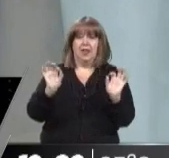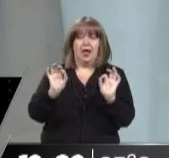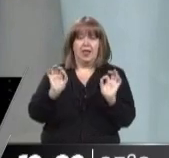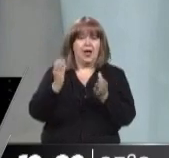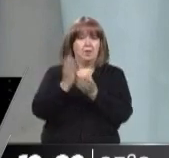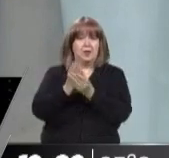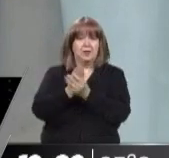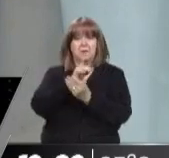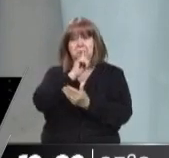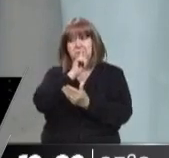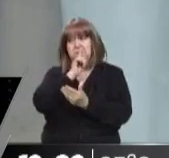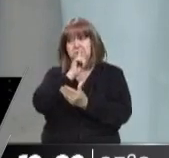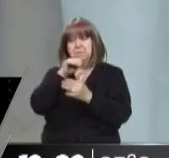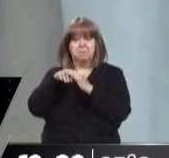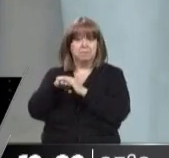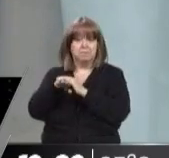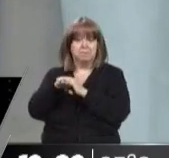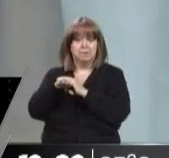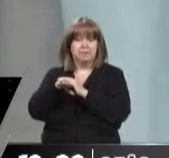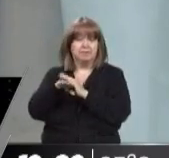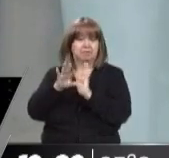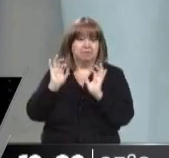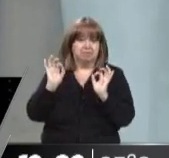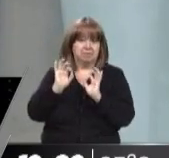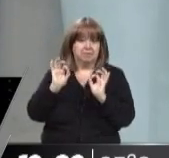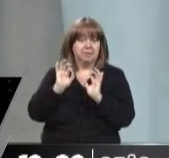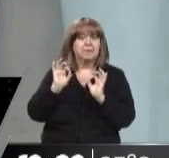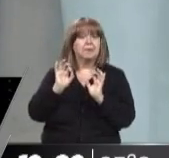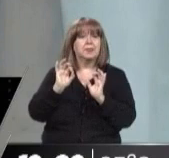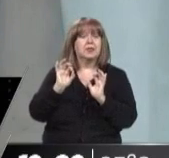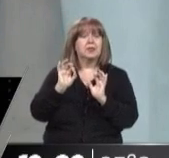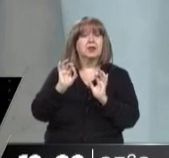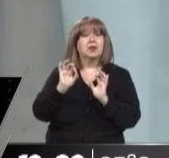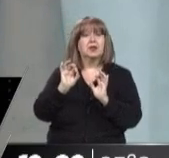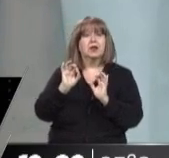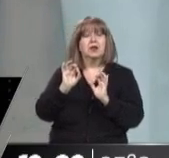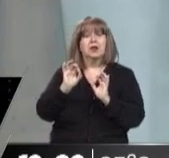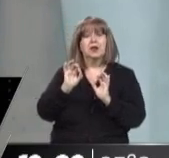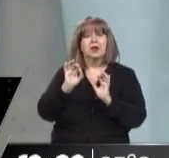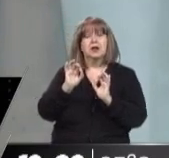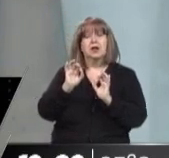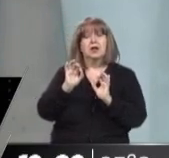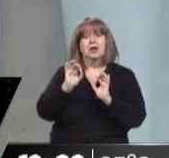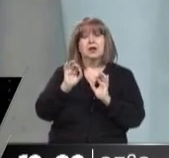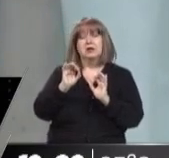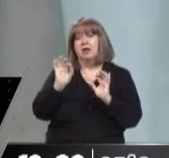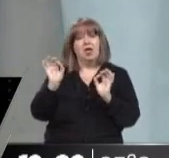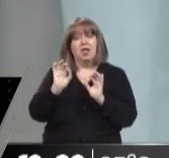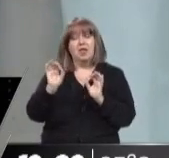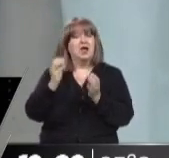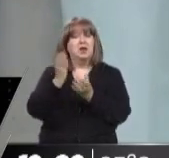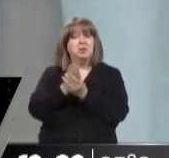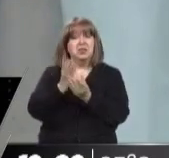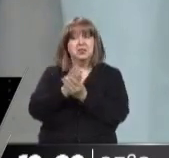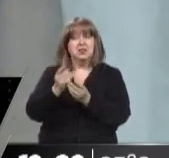en la expediente no sea citado al denunciante ni siquiera han mandado